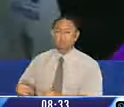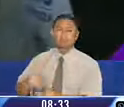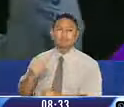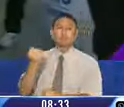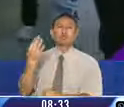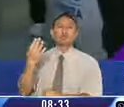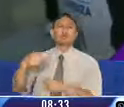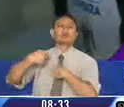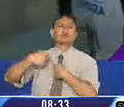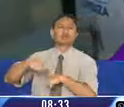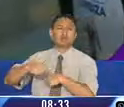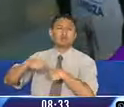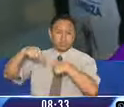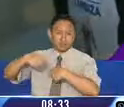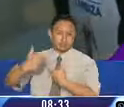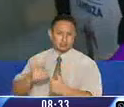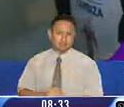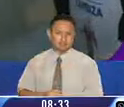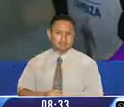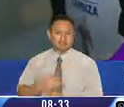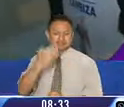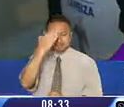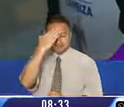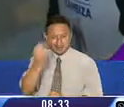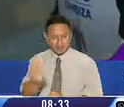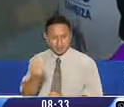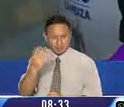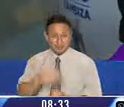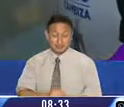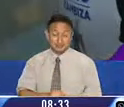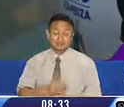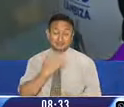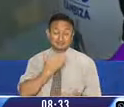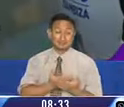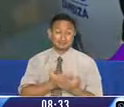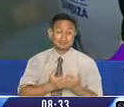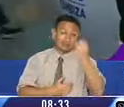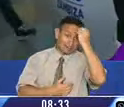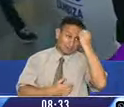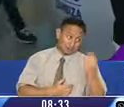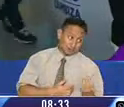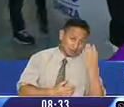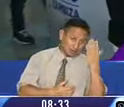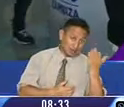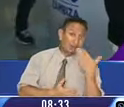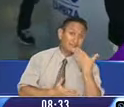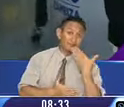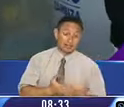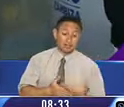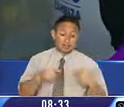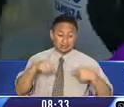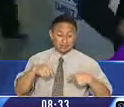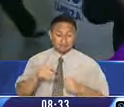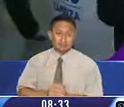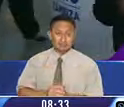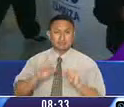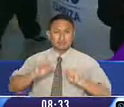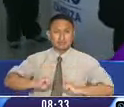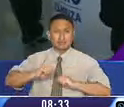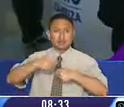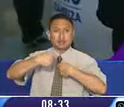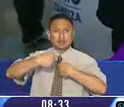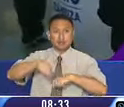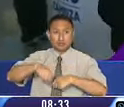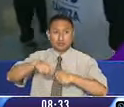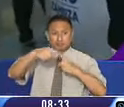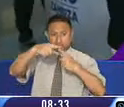ustedes van a impartir aquí? Buenos días. Muy buenos días, muchas gracias por acompañarnos. Tenemos una infinidad de talleres de acuerdo a los requerimientos